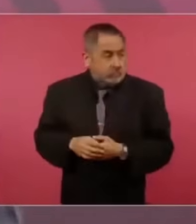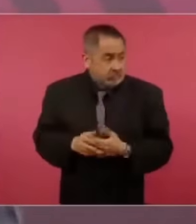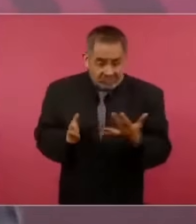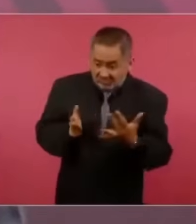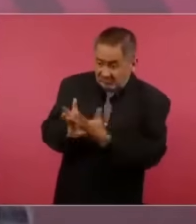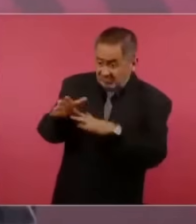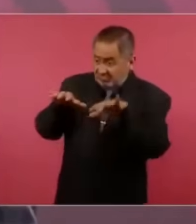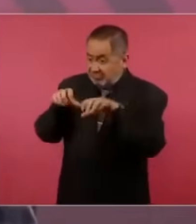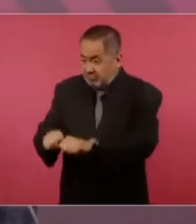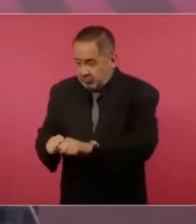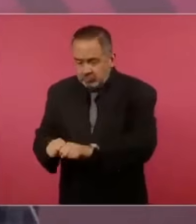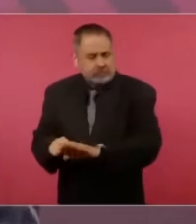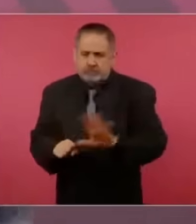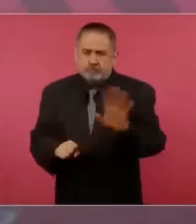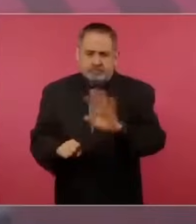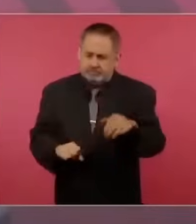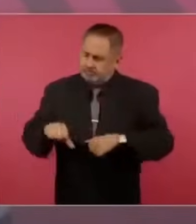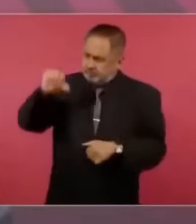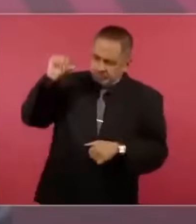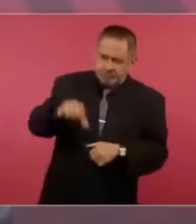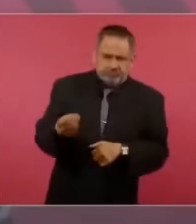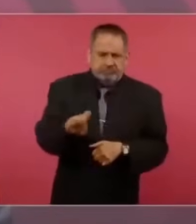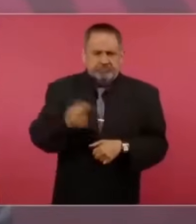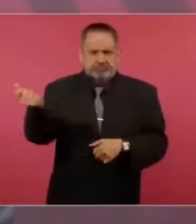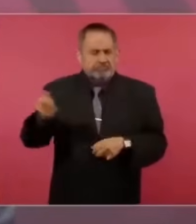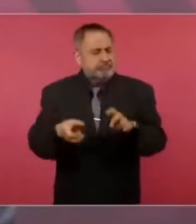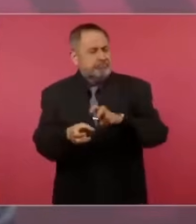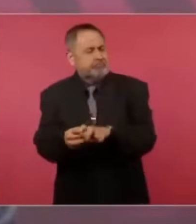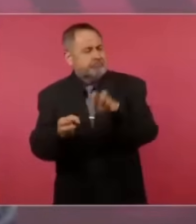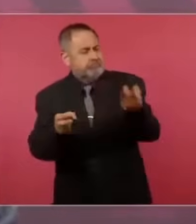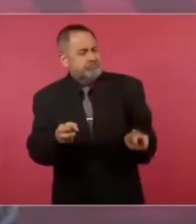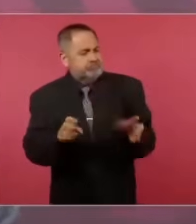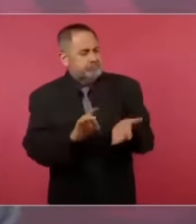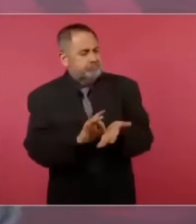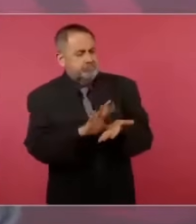expulse de Naciones Unidas.